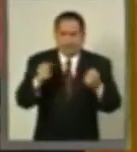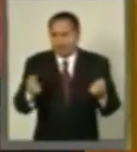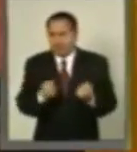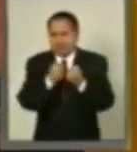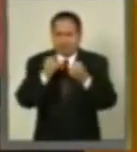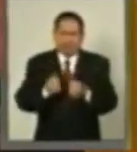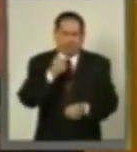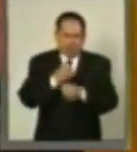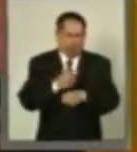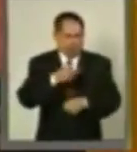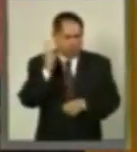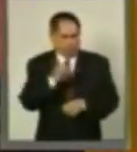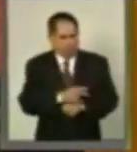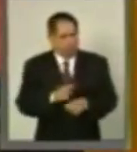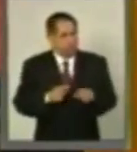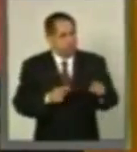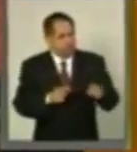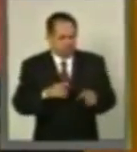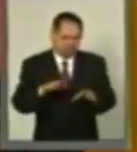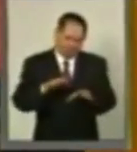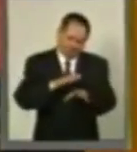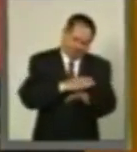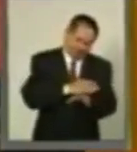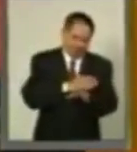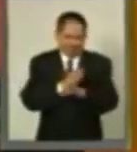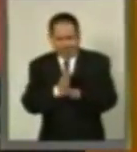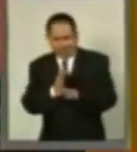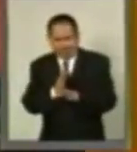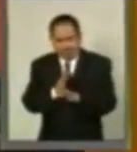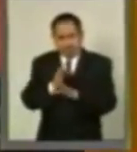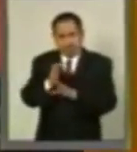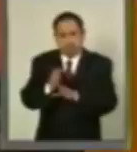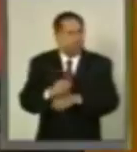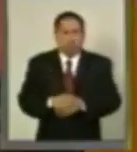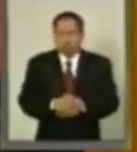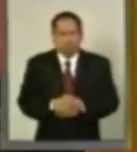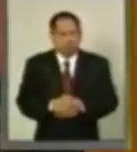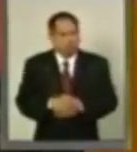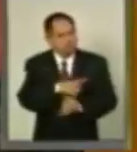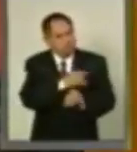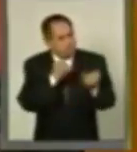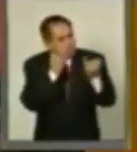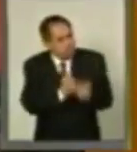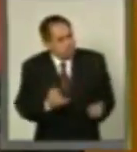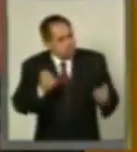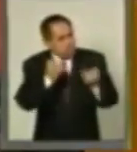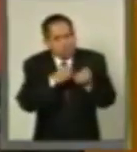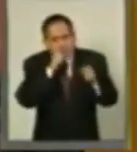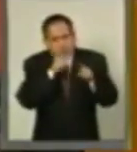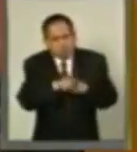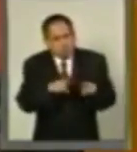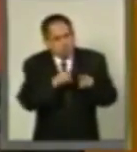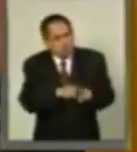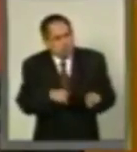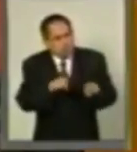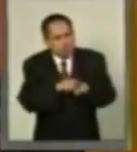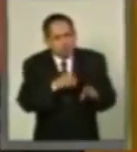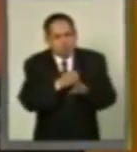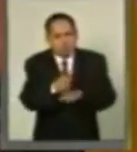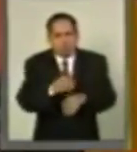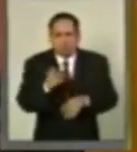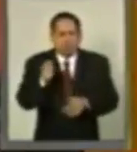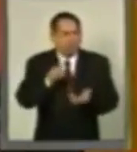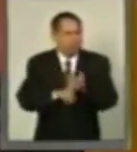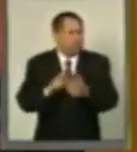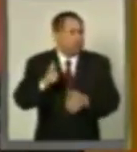seguridad, pero en lugar de enderezar la estrategia, decidieron mantener las líneas centrales del